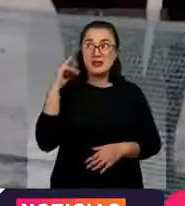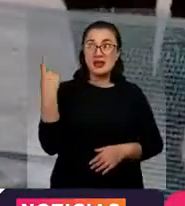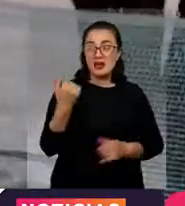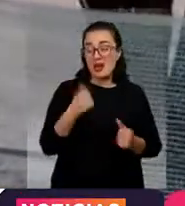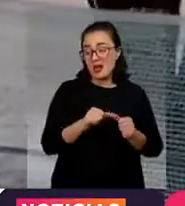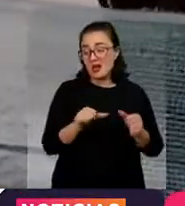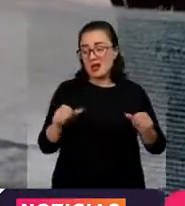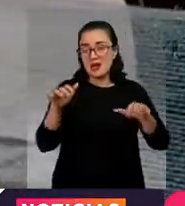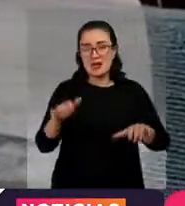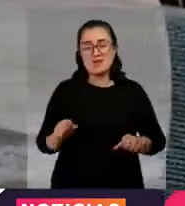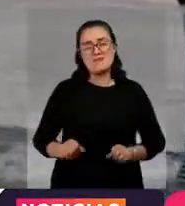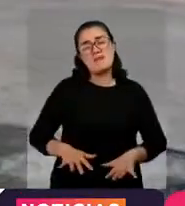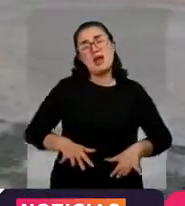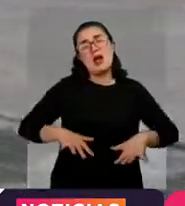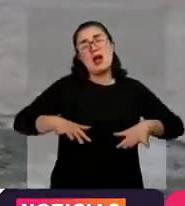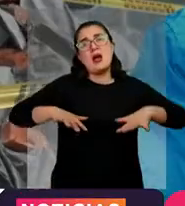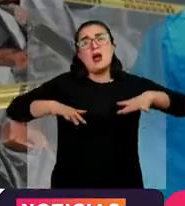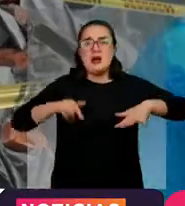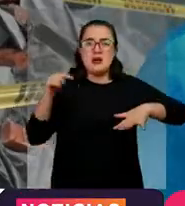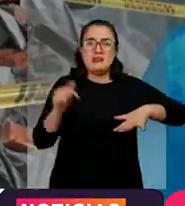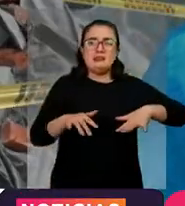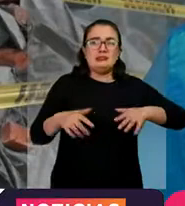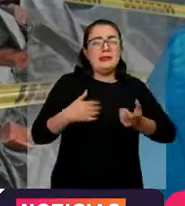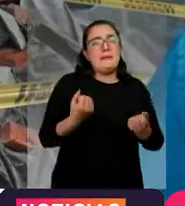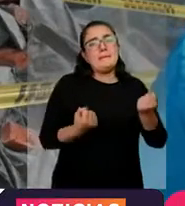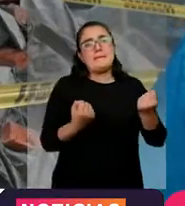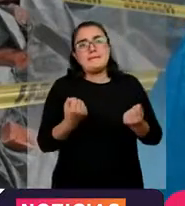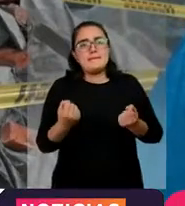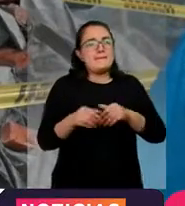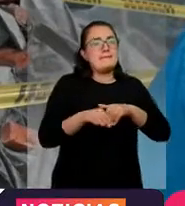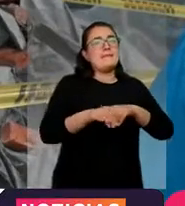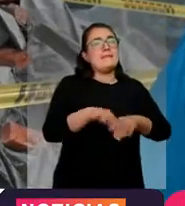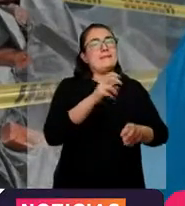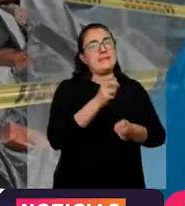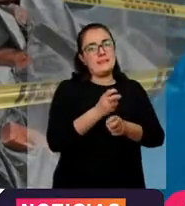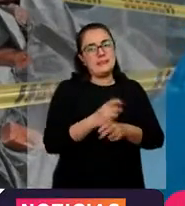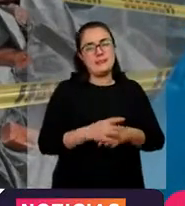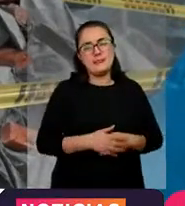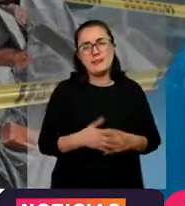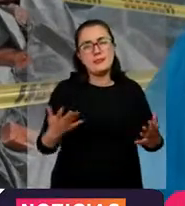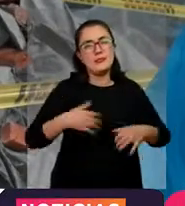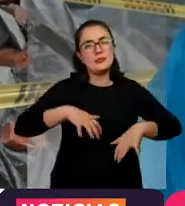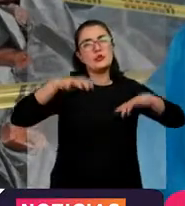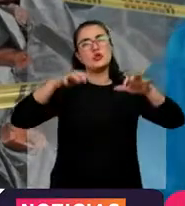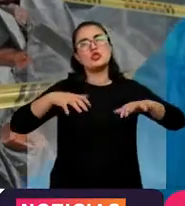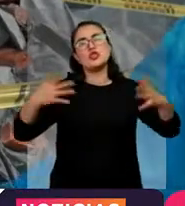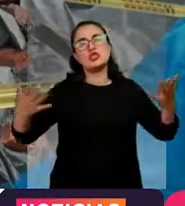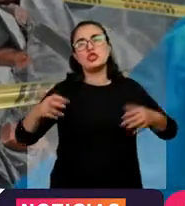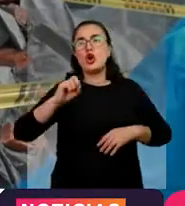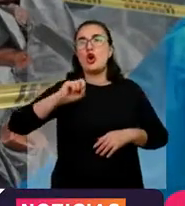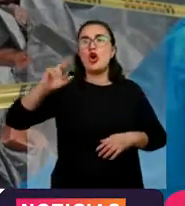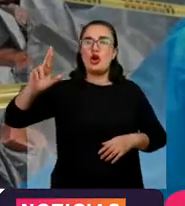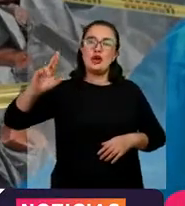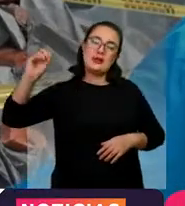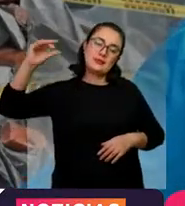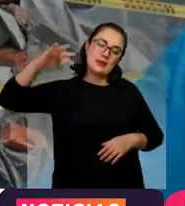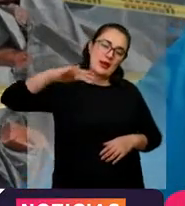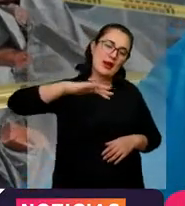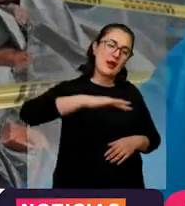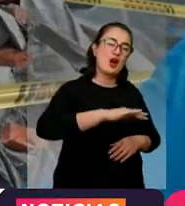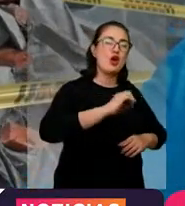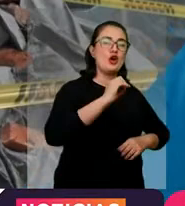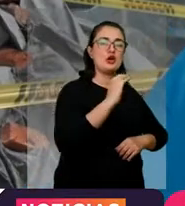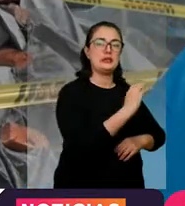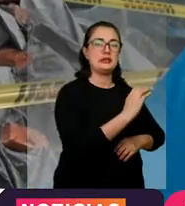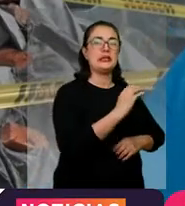en la movilidad las lluvias vienen del sentido oriente-occidente y acá la vamos a captar con